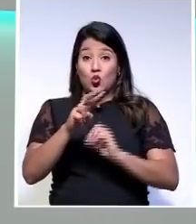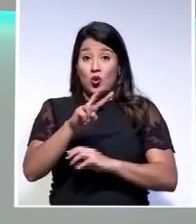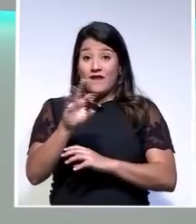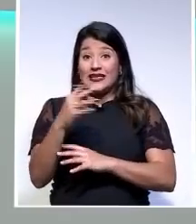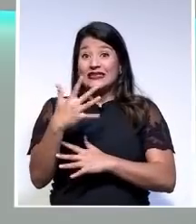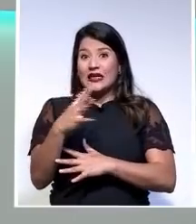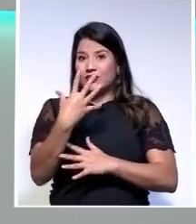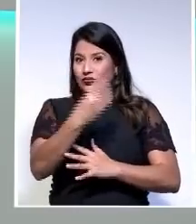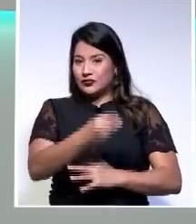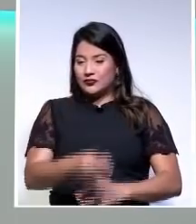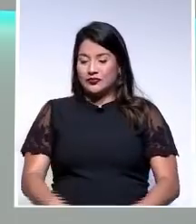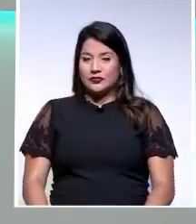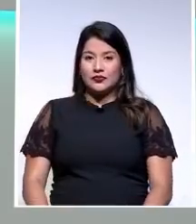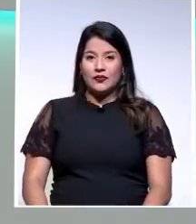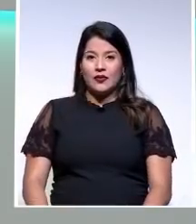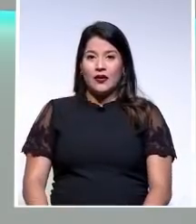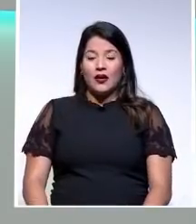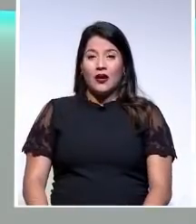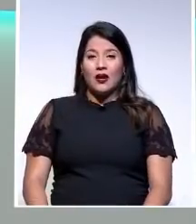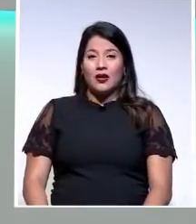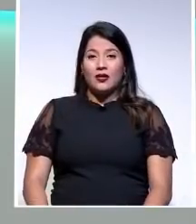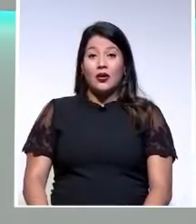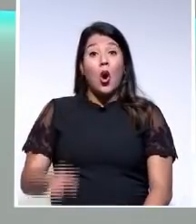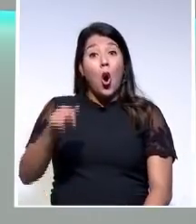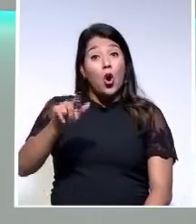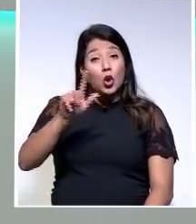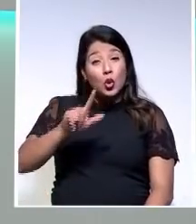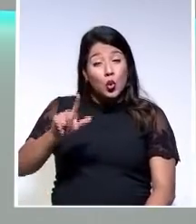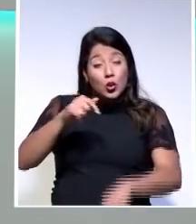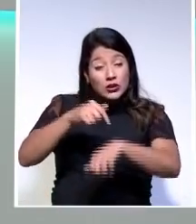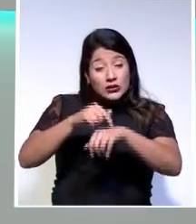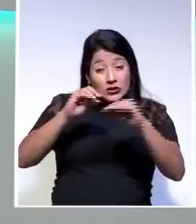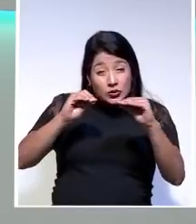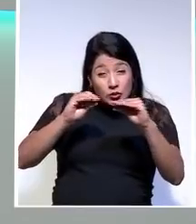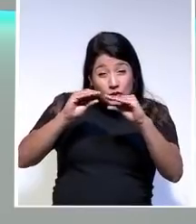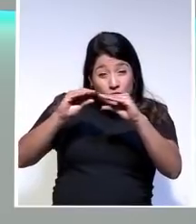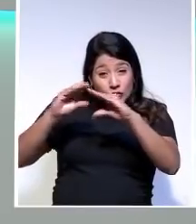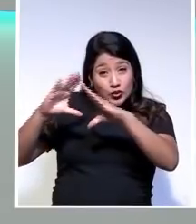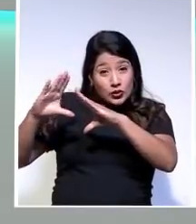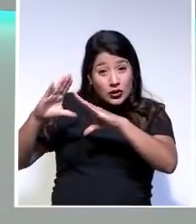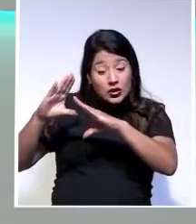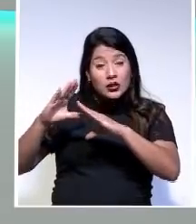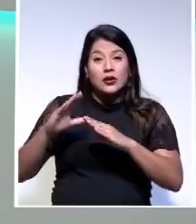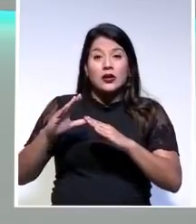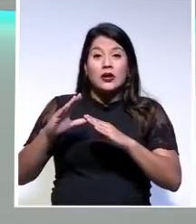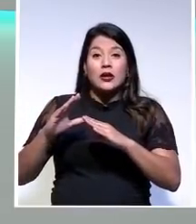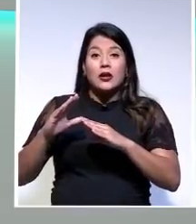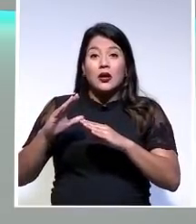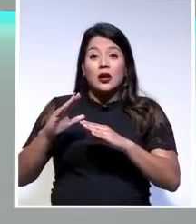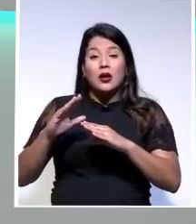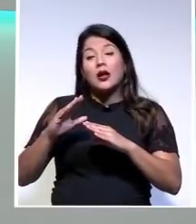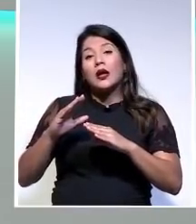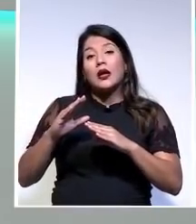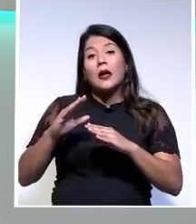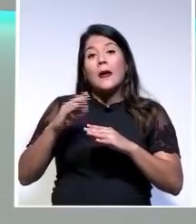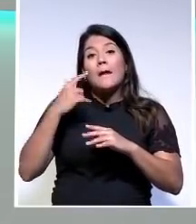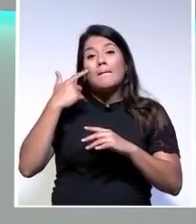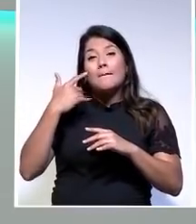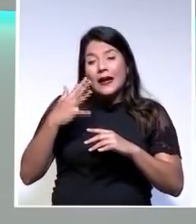29. Este lunes, por la madrugada y primeras horas de la mañana de este martes, se esperan